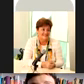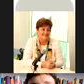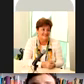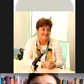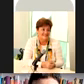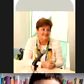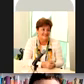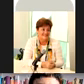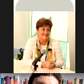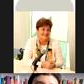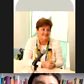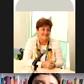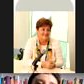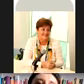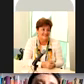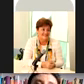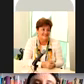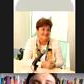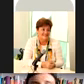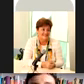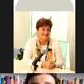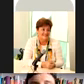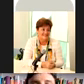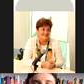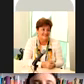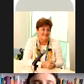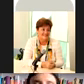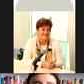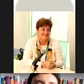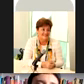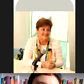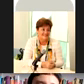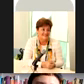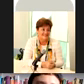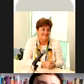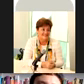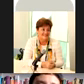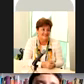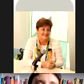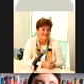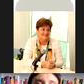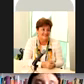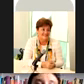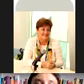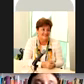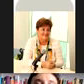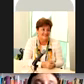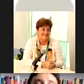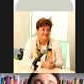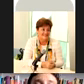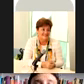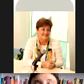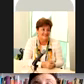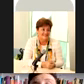del feminismo, este concepto de mi cuerpo, mi decisión, tengo que tener autonomía corporal, y